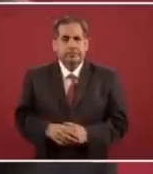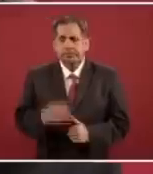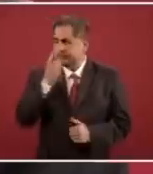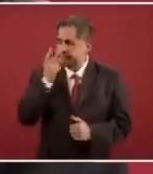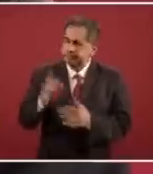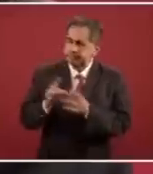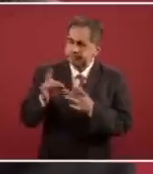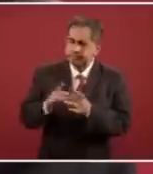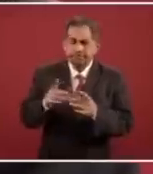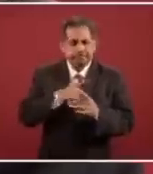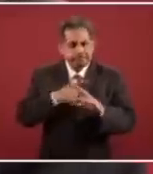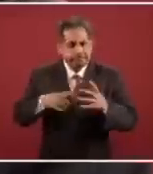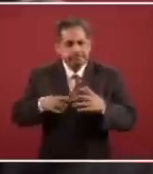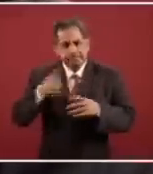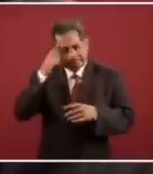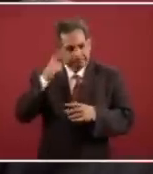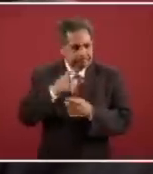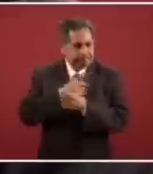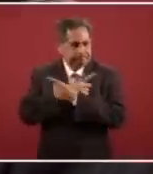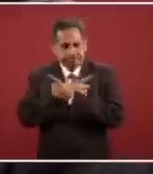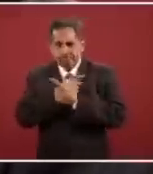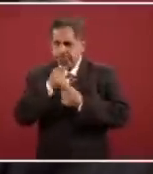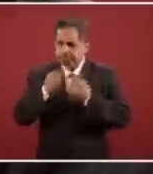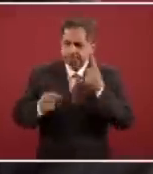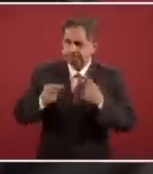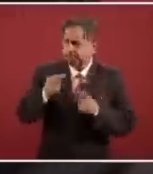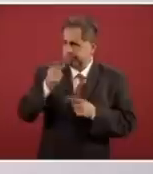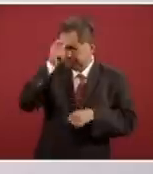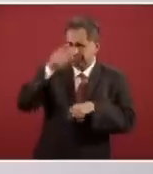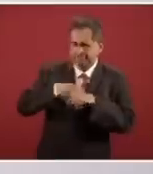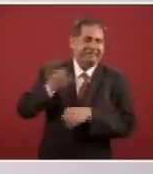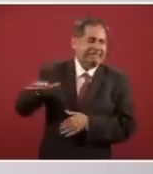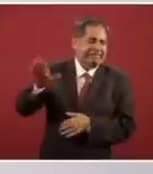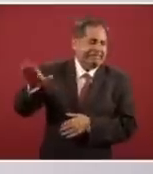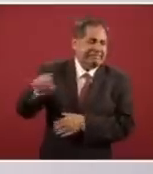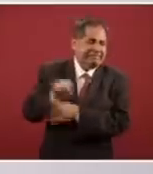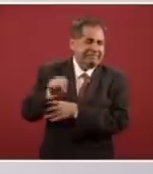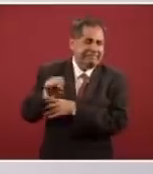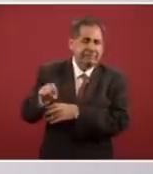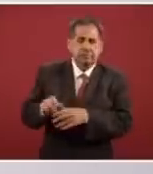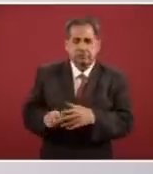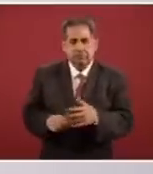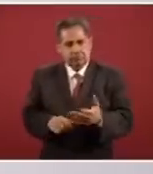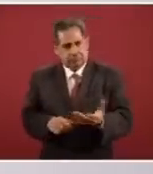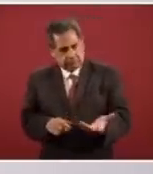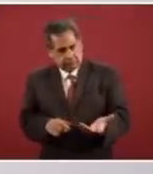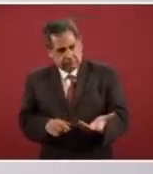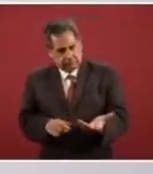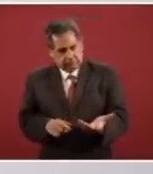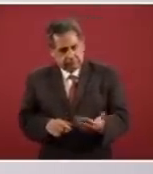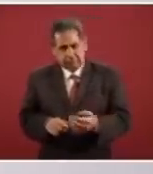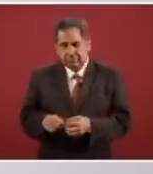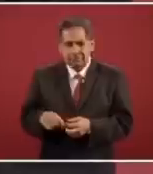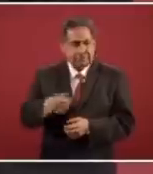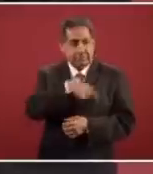Decimos, hay que fortalecer valores culturales, morales, espirituales, sí, sí, sí, sí, sí, está bien, sí, pero eso